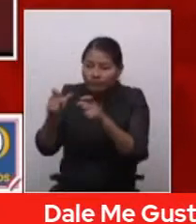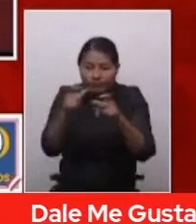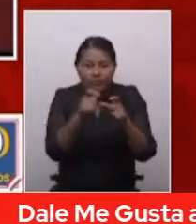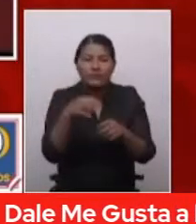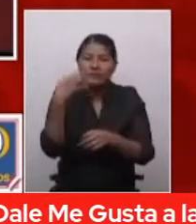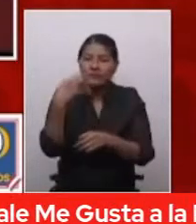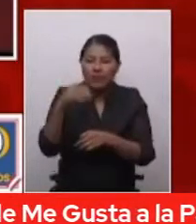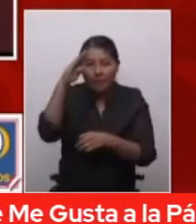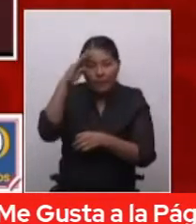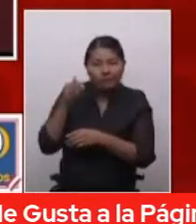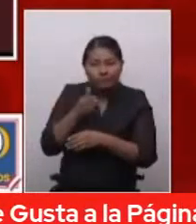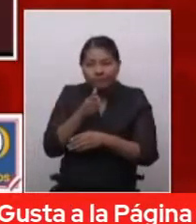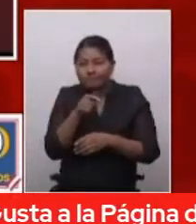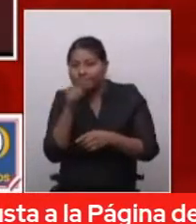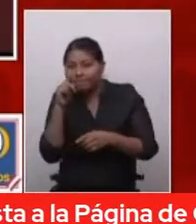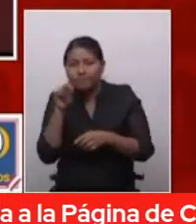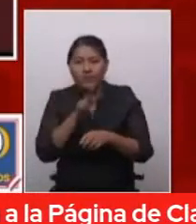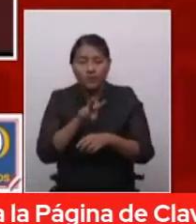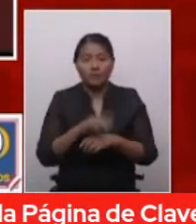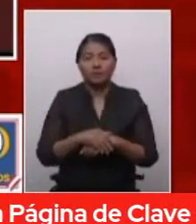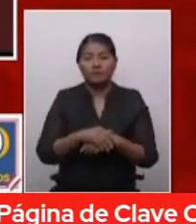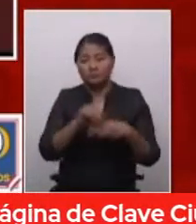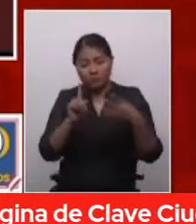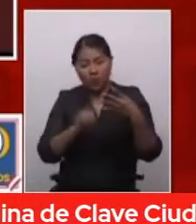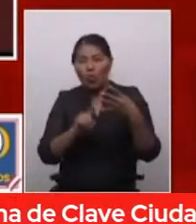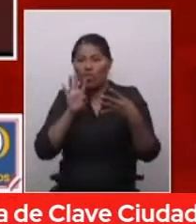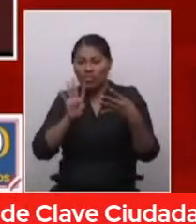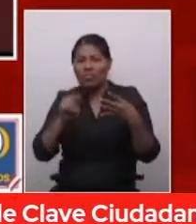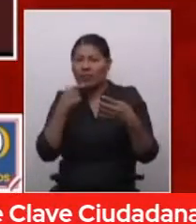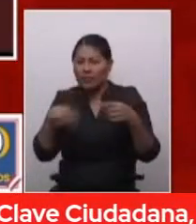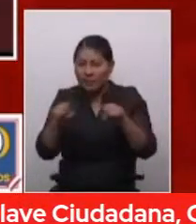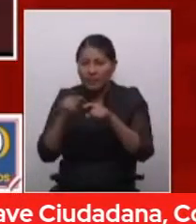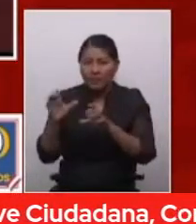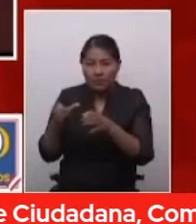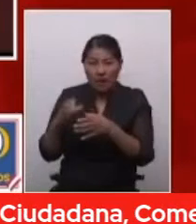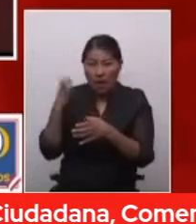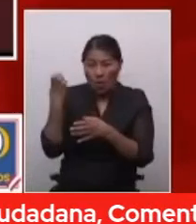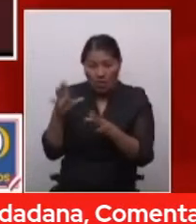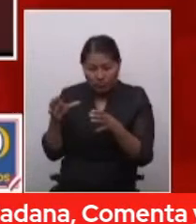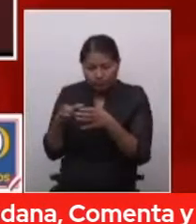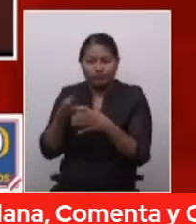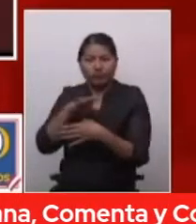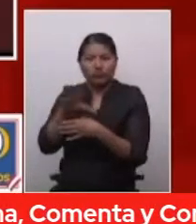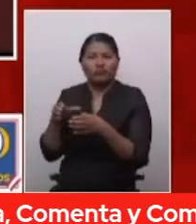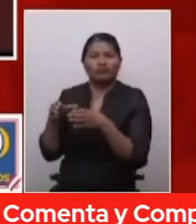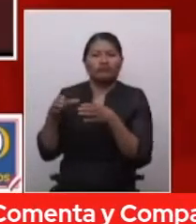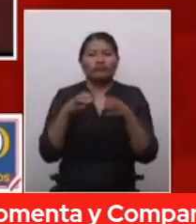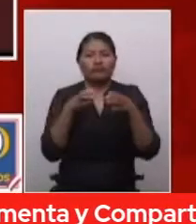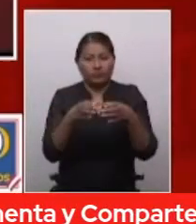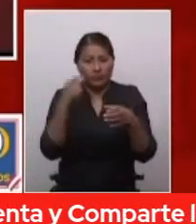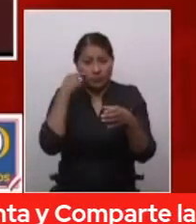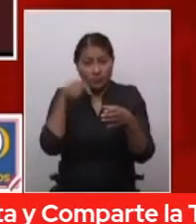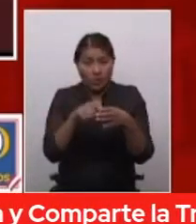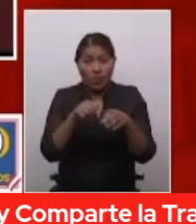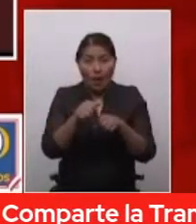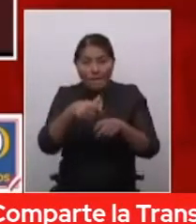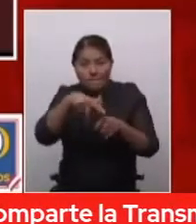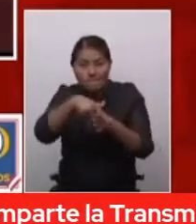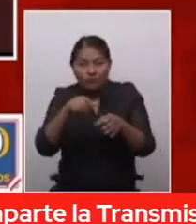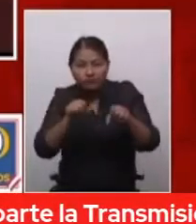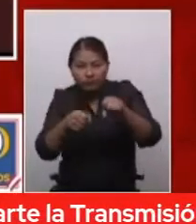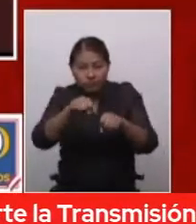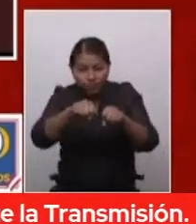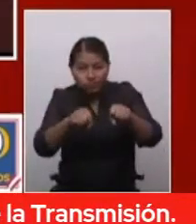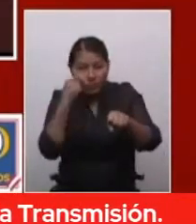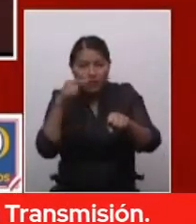permanentemente. Acción 4, el Escuadrón Verde saldrá a cazar de delincuentes que roban moto. El Escuadrón Verde solamente